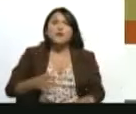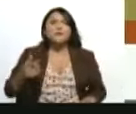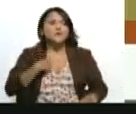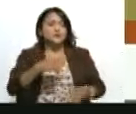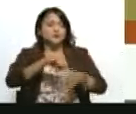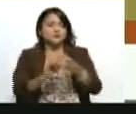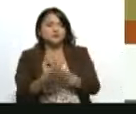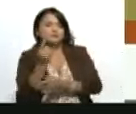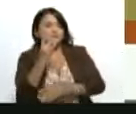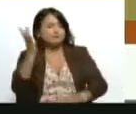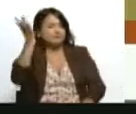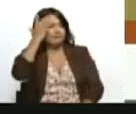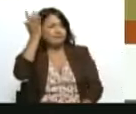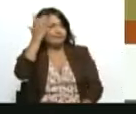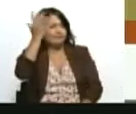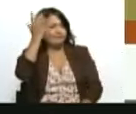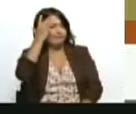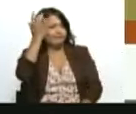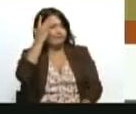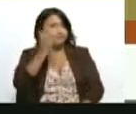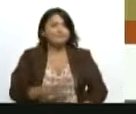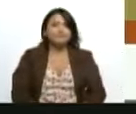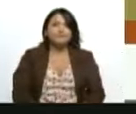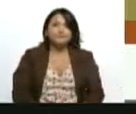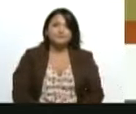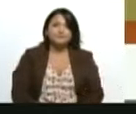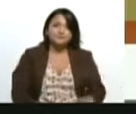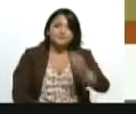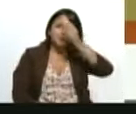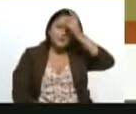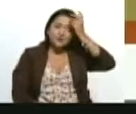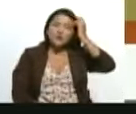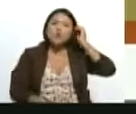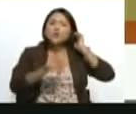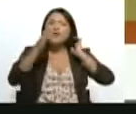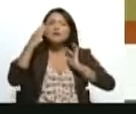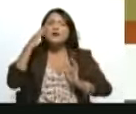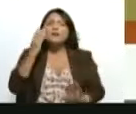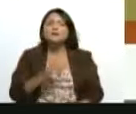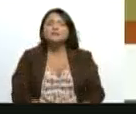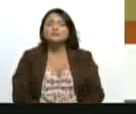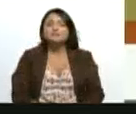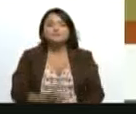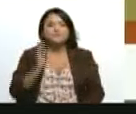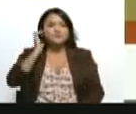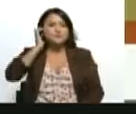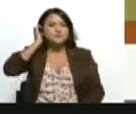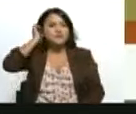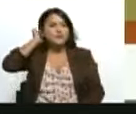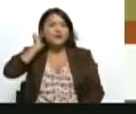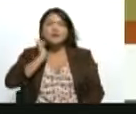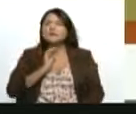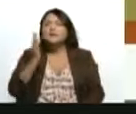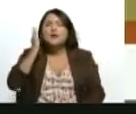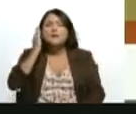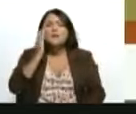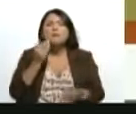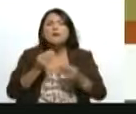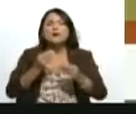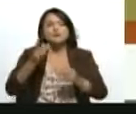arbolitos. Sí, Luis, vas a sembrar arbolitos. Ustedes saben para qué. Nosotros sabemos para qué.